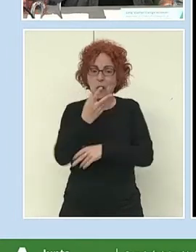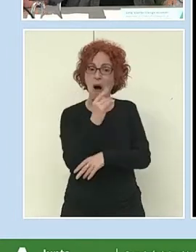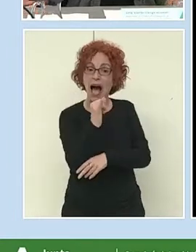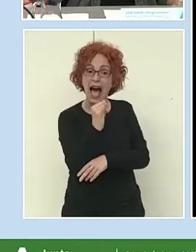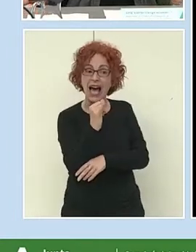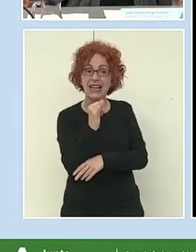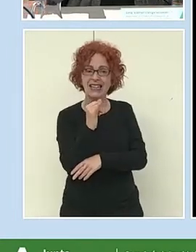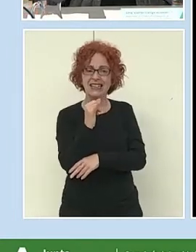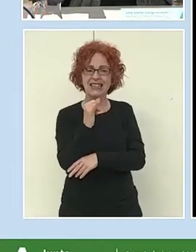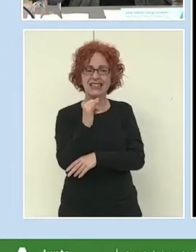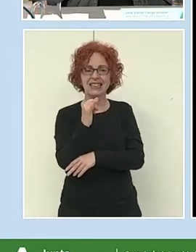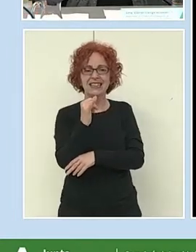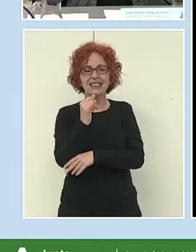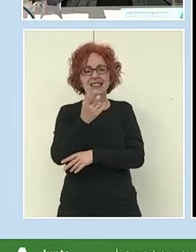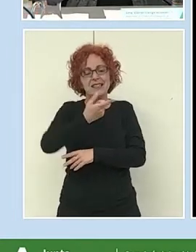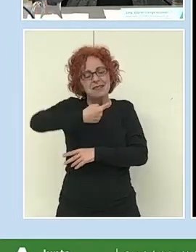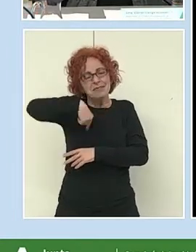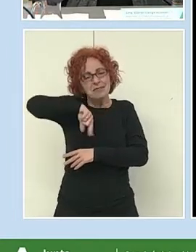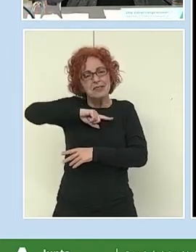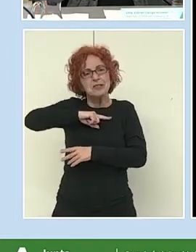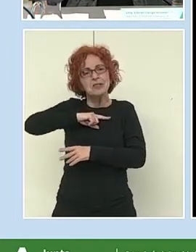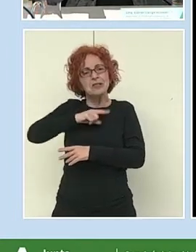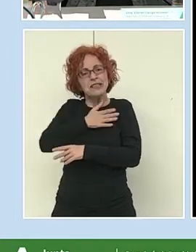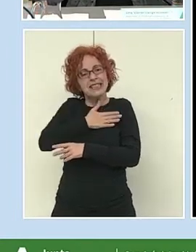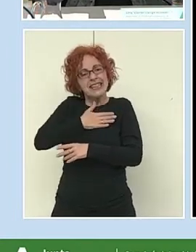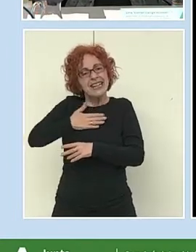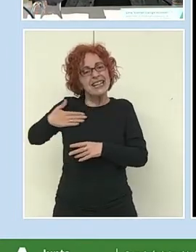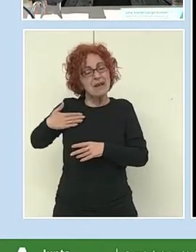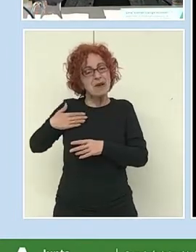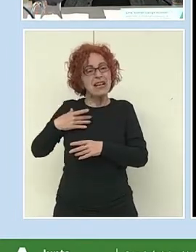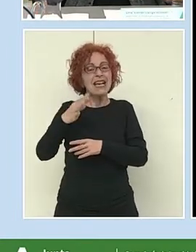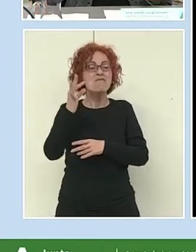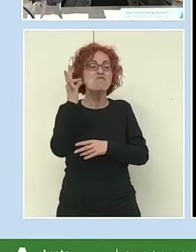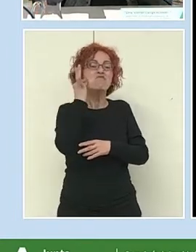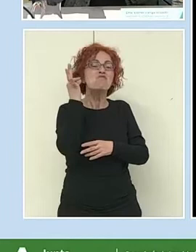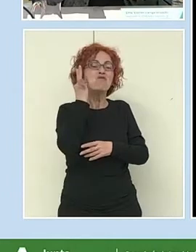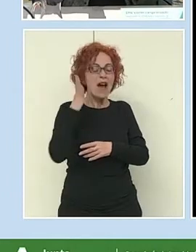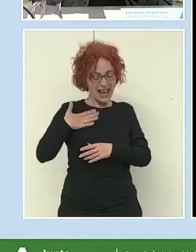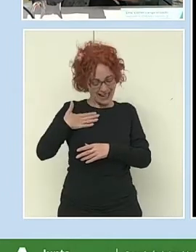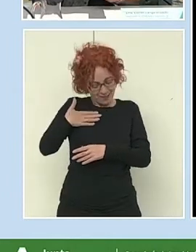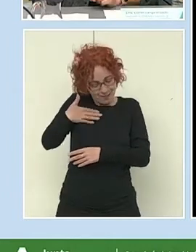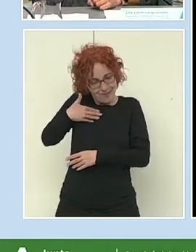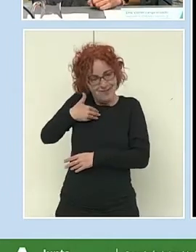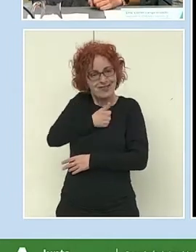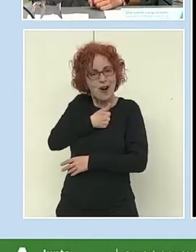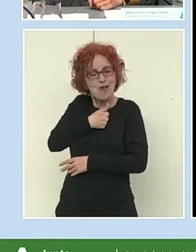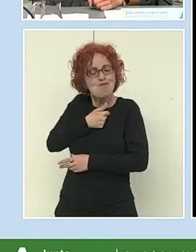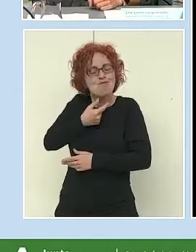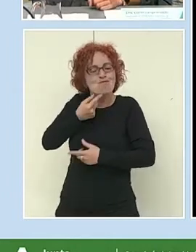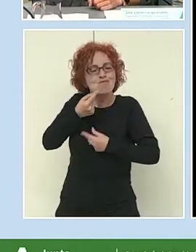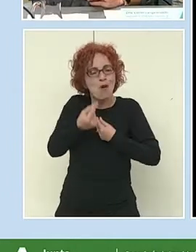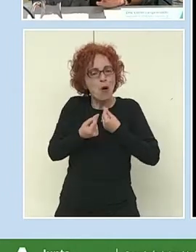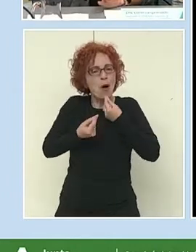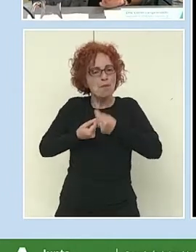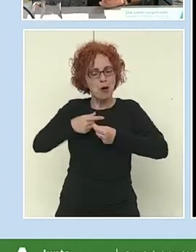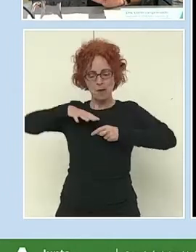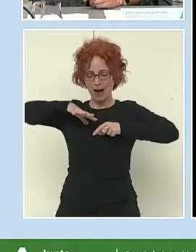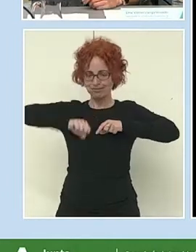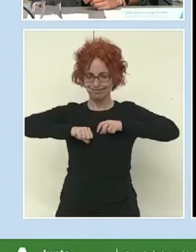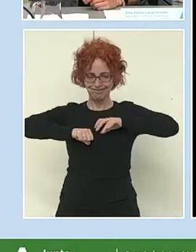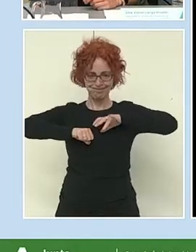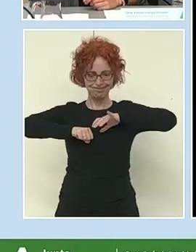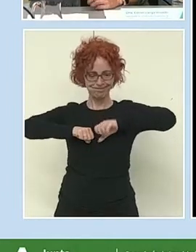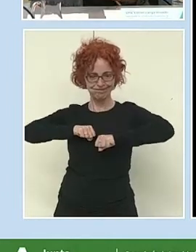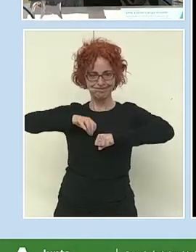aunque más lento de lo que desearíamos, el papel de la mujer cada vez toma más su lugar e importancia en las